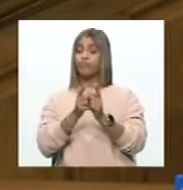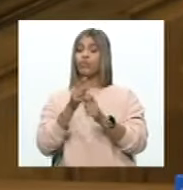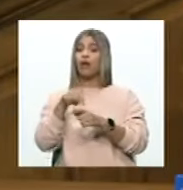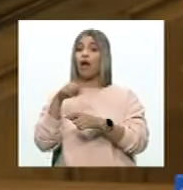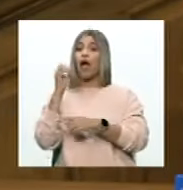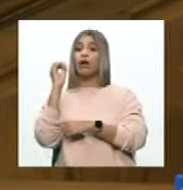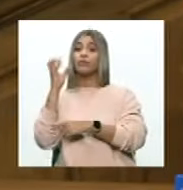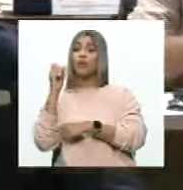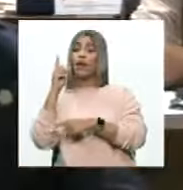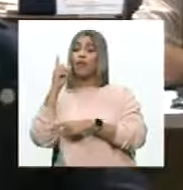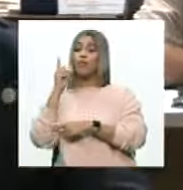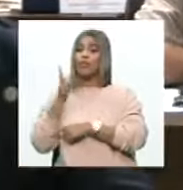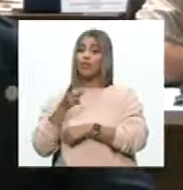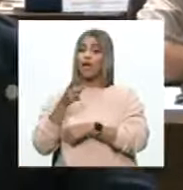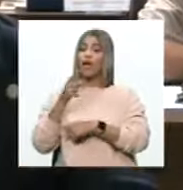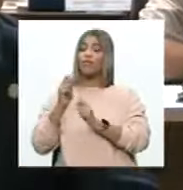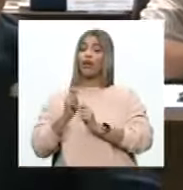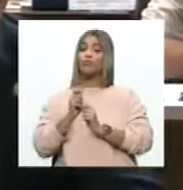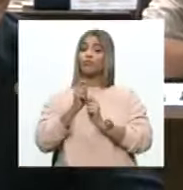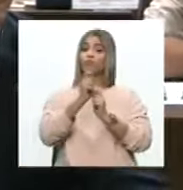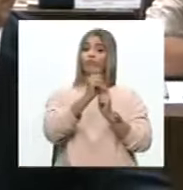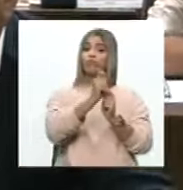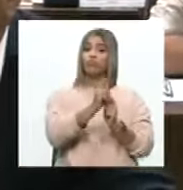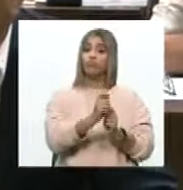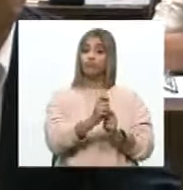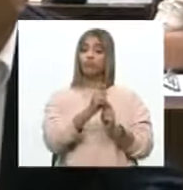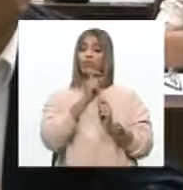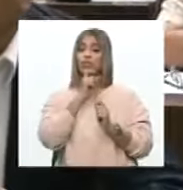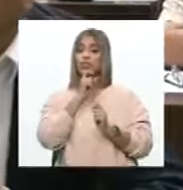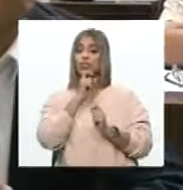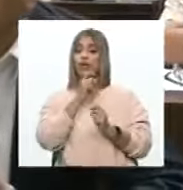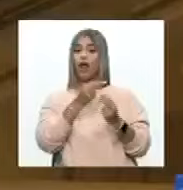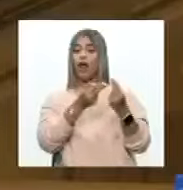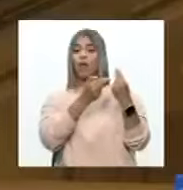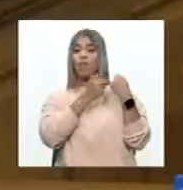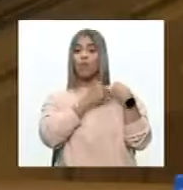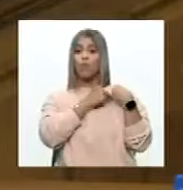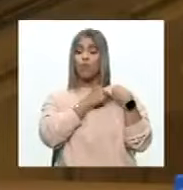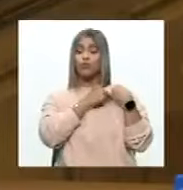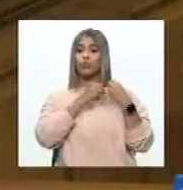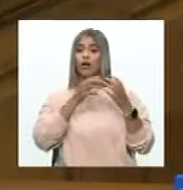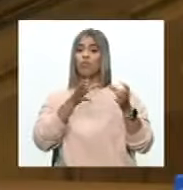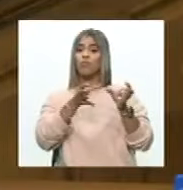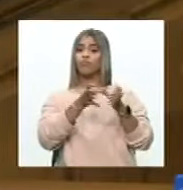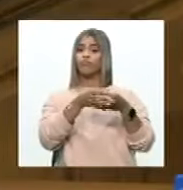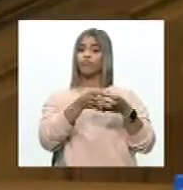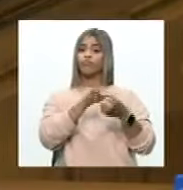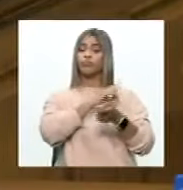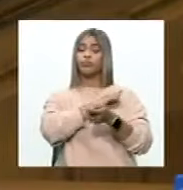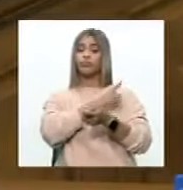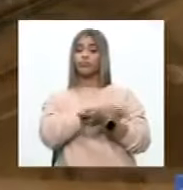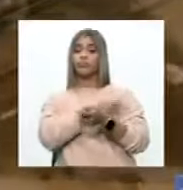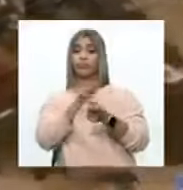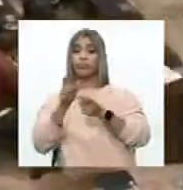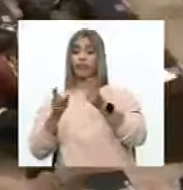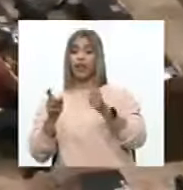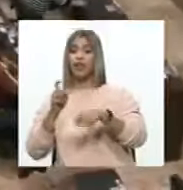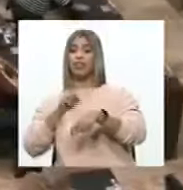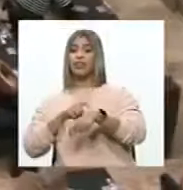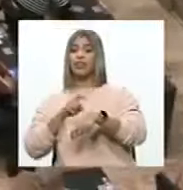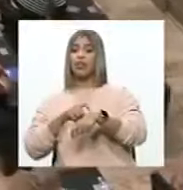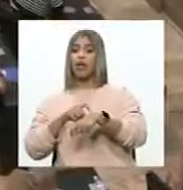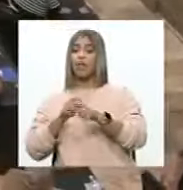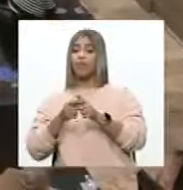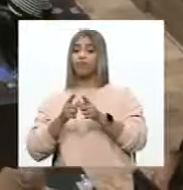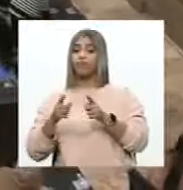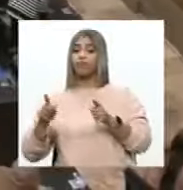Nacional procederá a la designación de los titulares de los órganos del Poder Ciudadano en un tiempo no